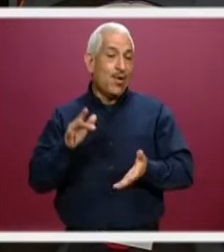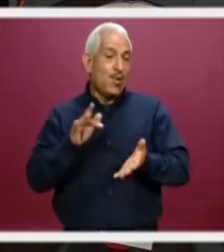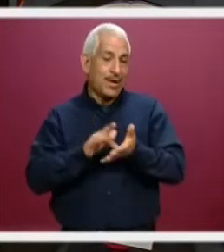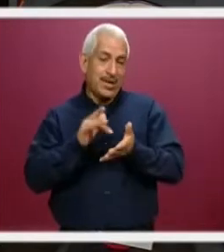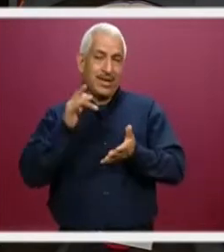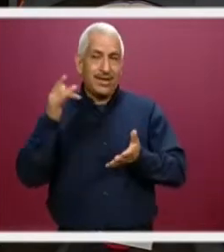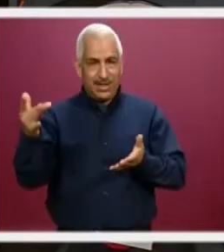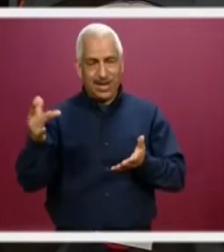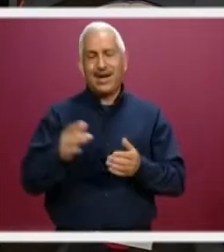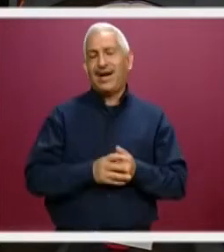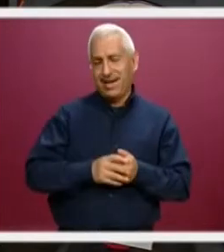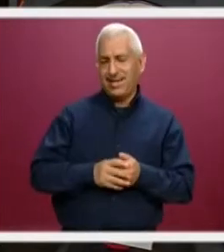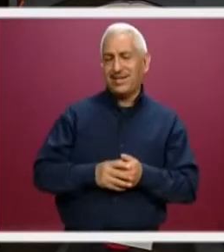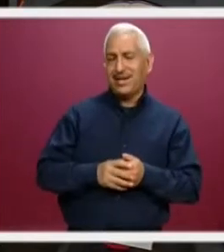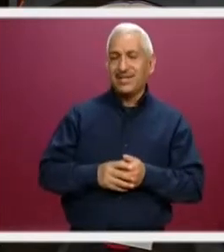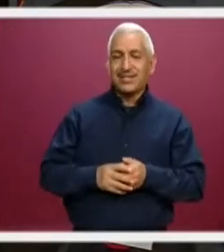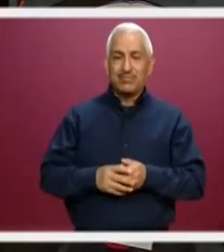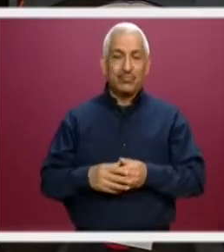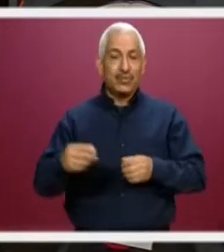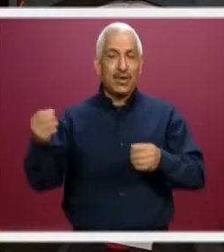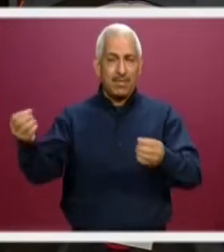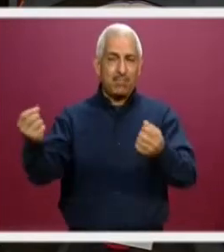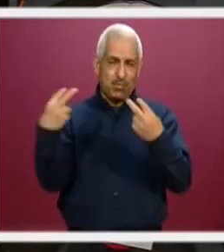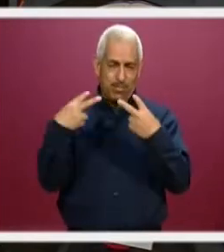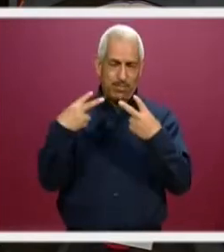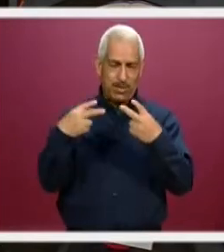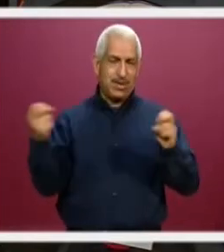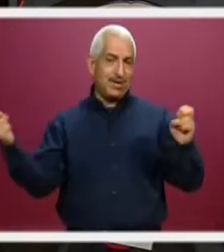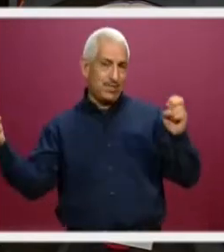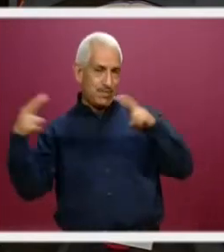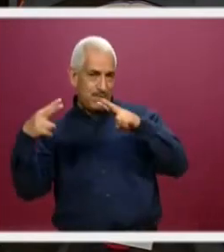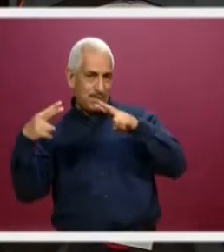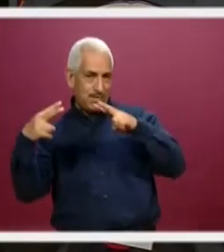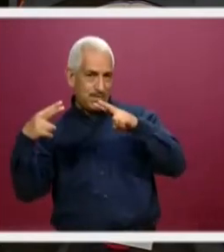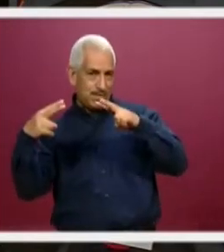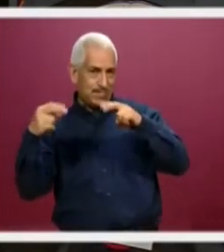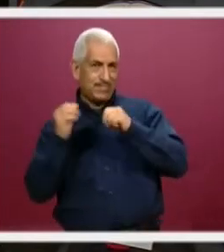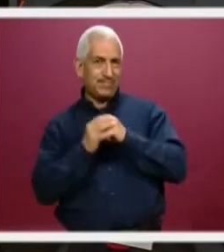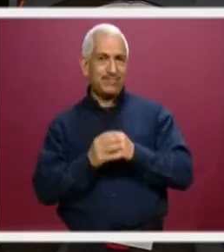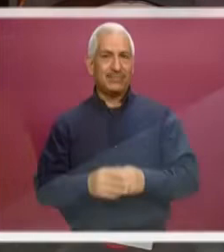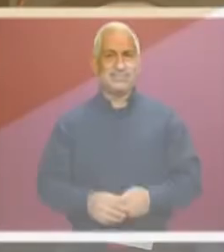al maestro alejandro por esta interpretación en lengua de señas gracias